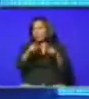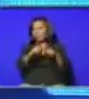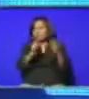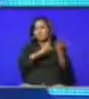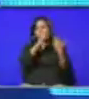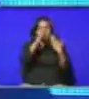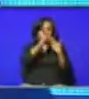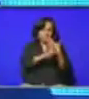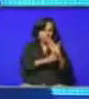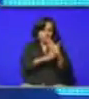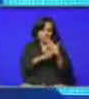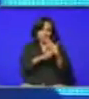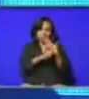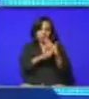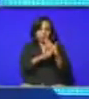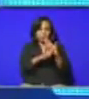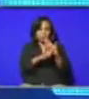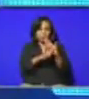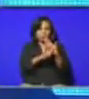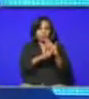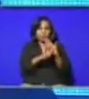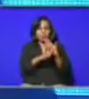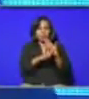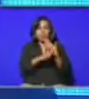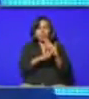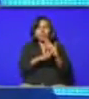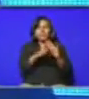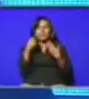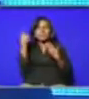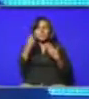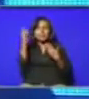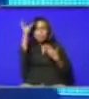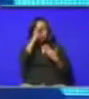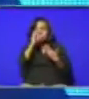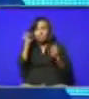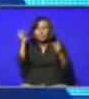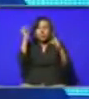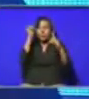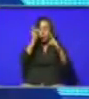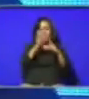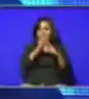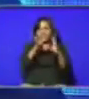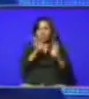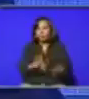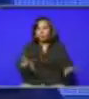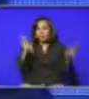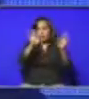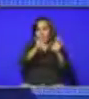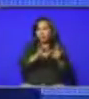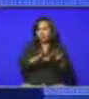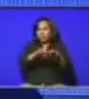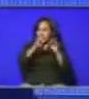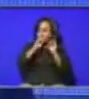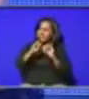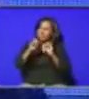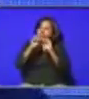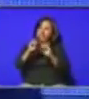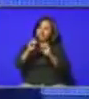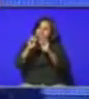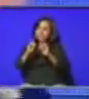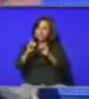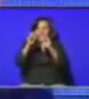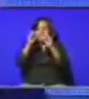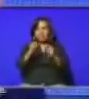de los temas, los cuales van a obedecer a objetivos específicos para que al final ese estudiante con su formación pueda dar respuesta a